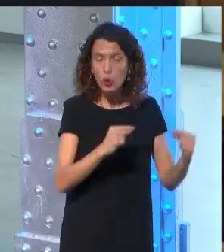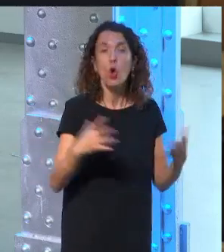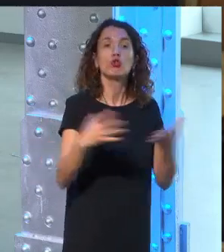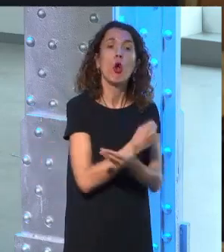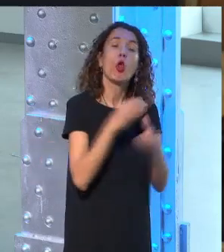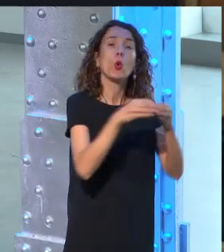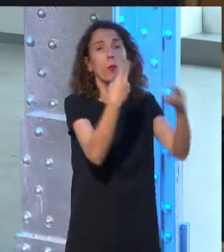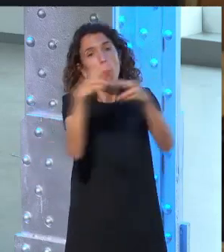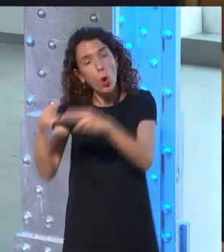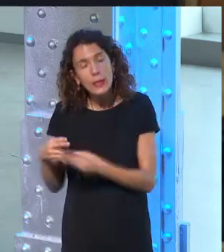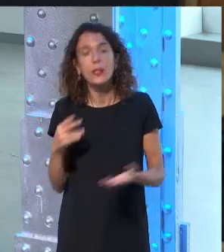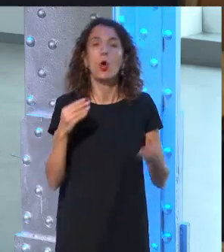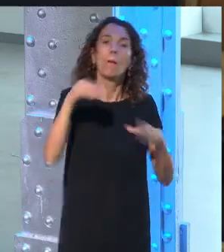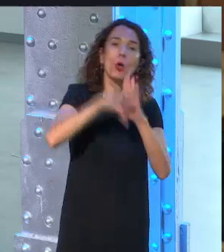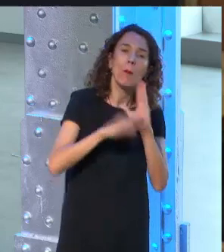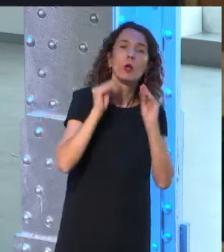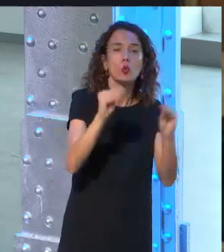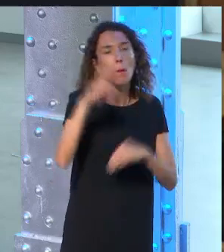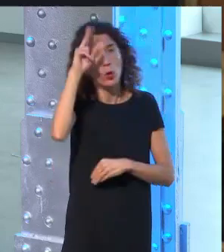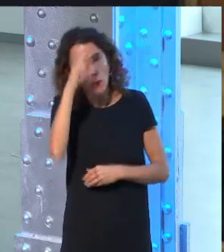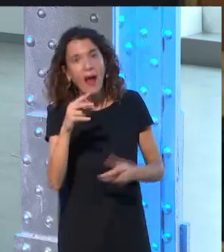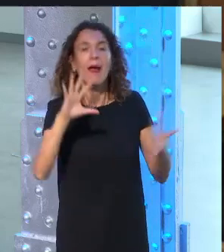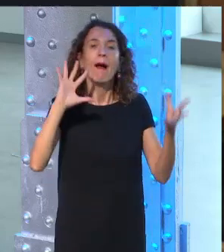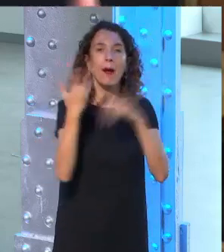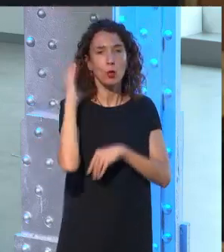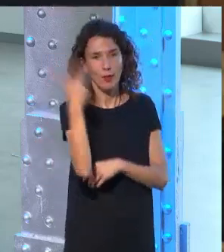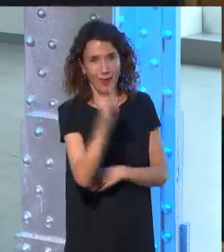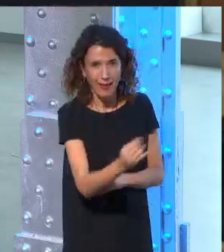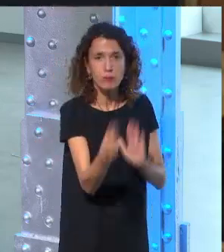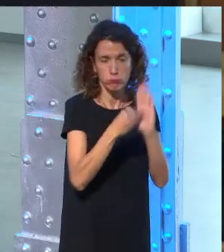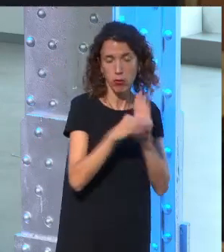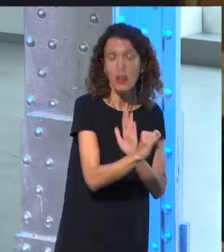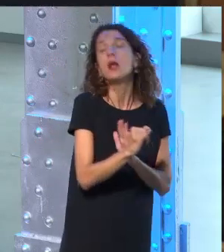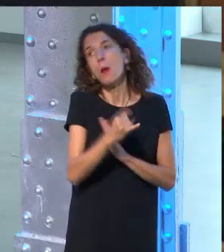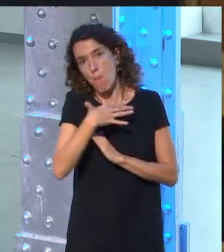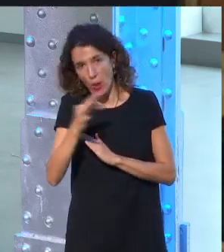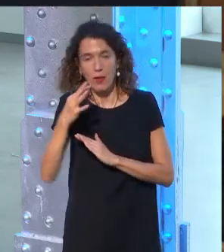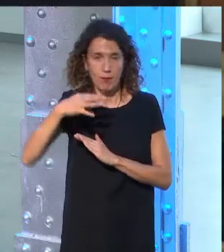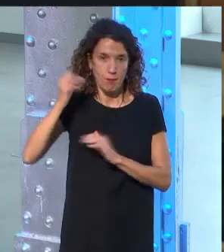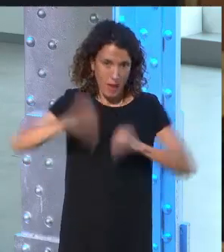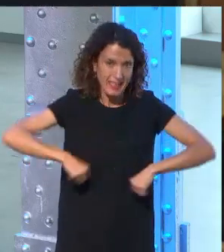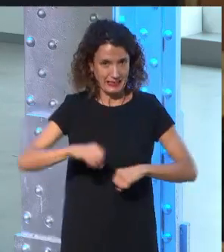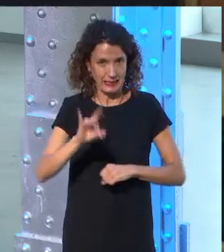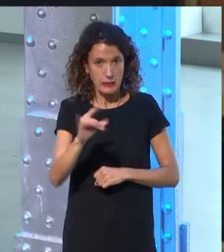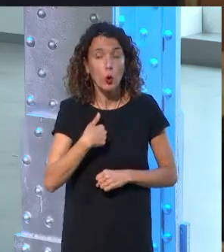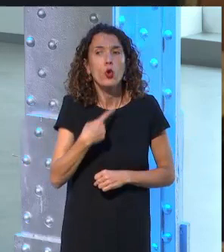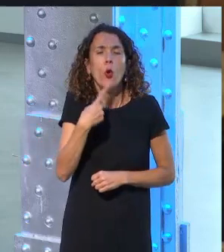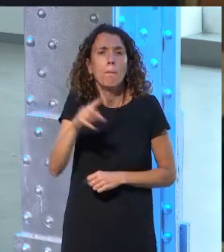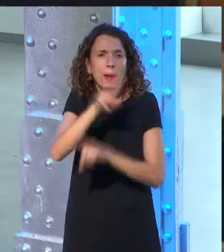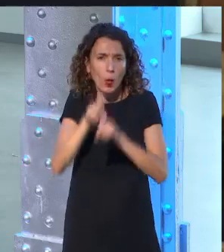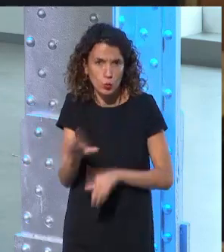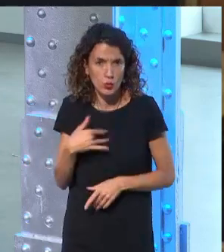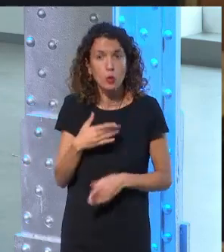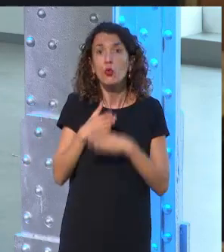partidos políticos están en su programa preocupados por el cambio climático. Y seguramente así es. Pero yo digo,